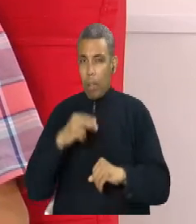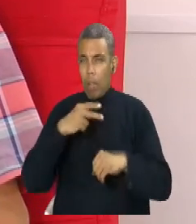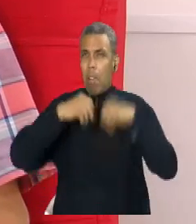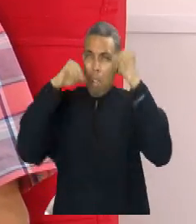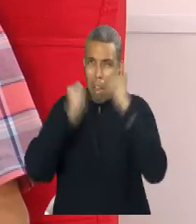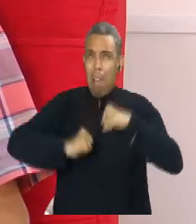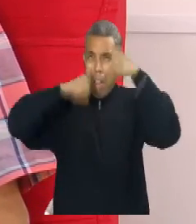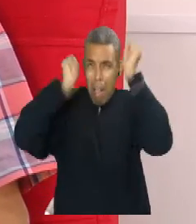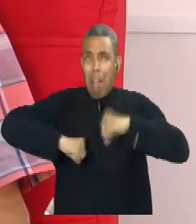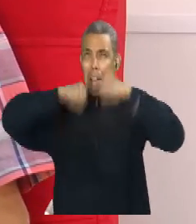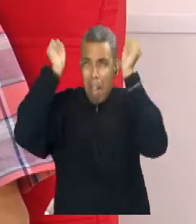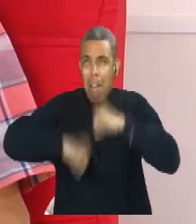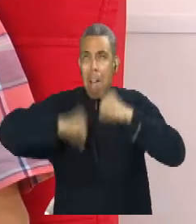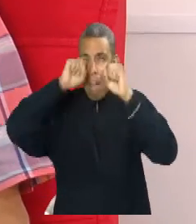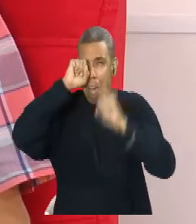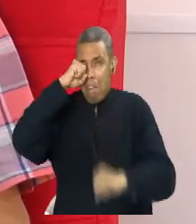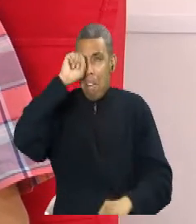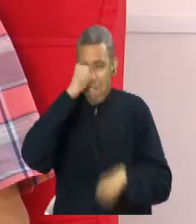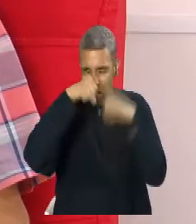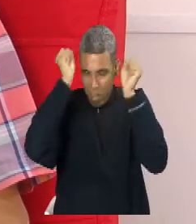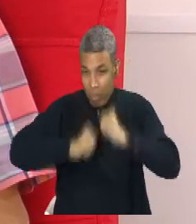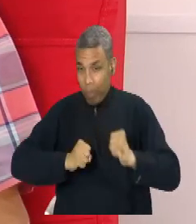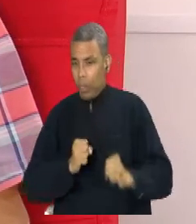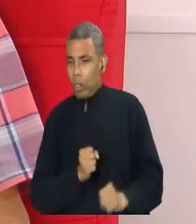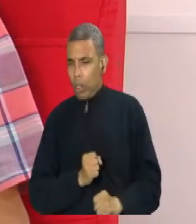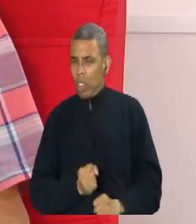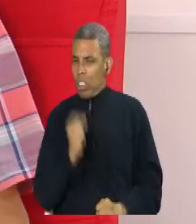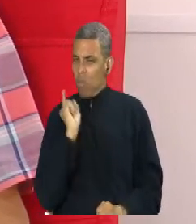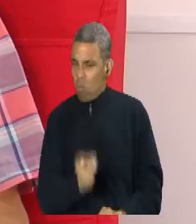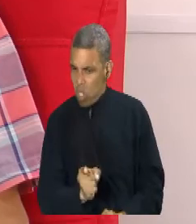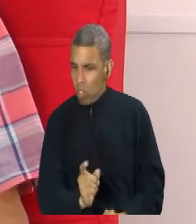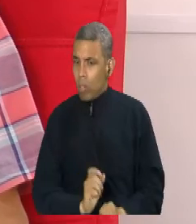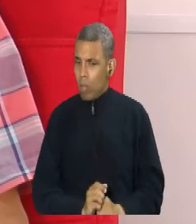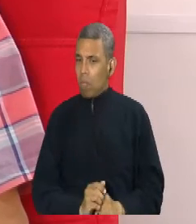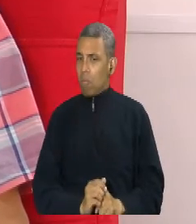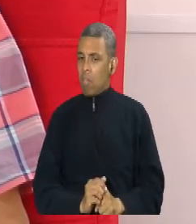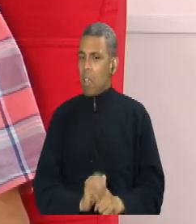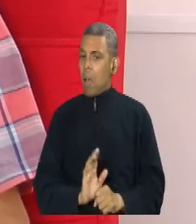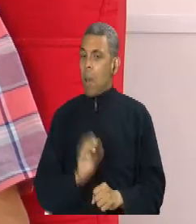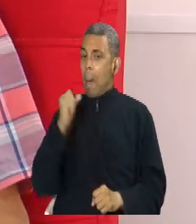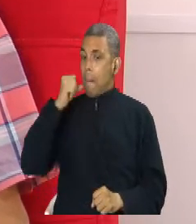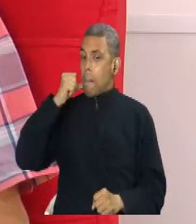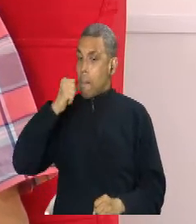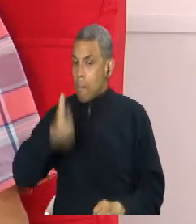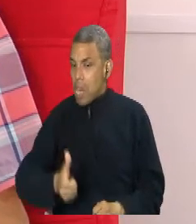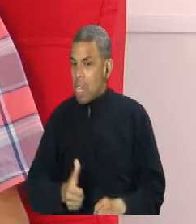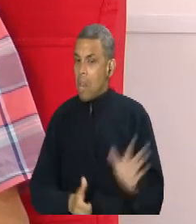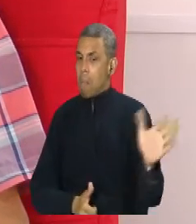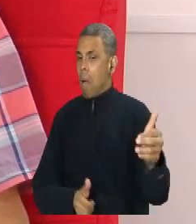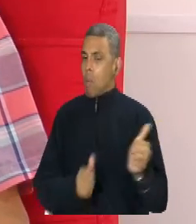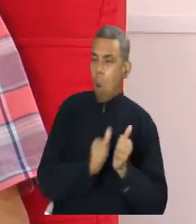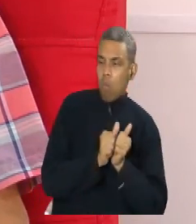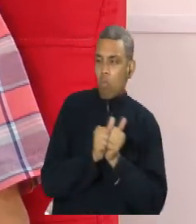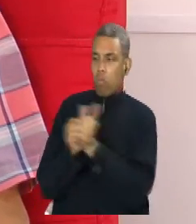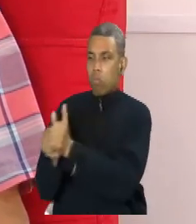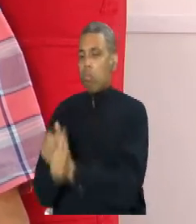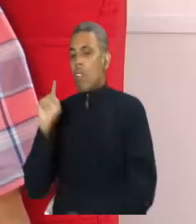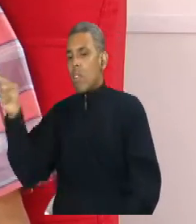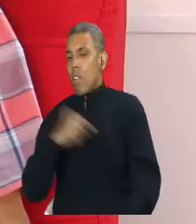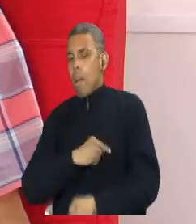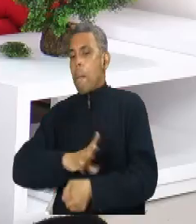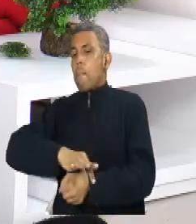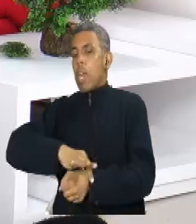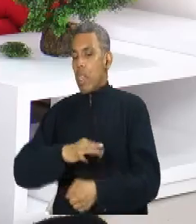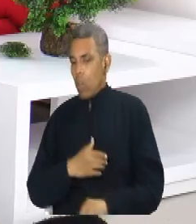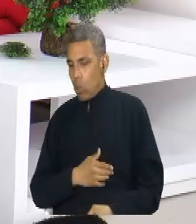mensaje detrás de esa frase que la mamá con frecuencia usa es no me hagas caso a mí hágale caso a